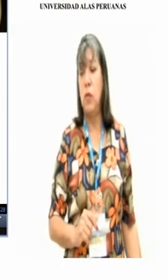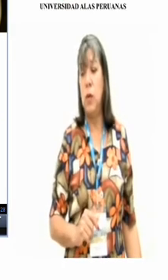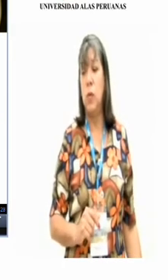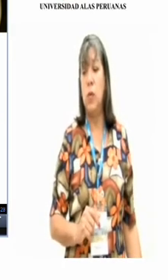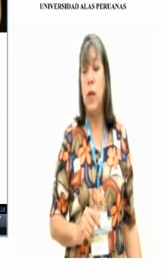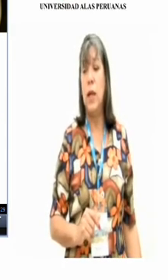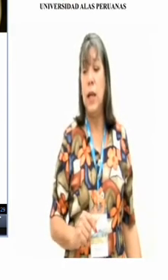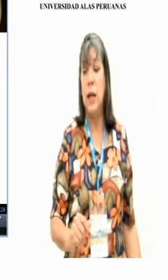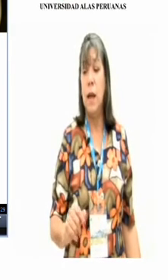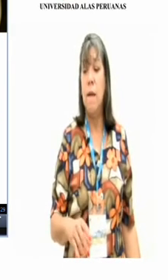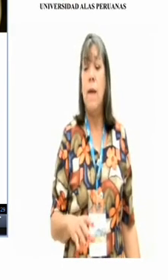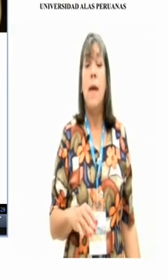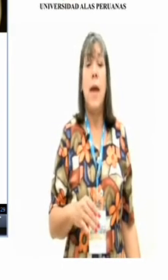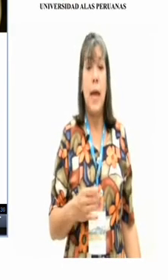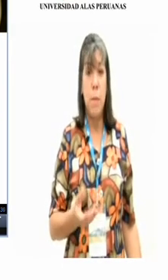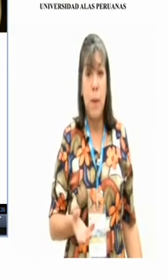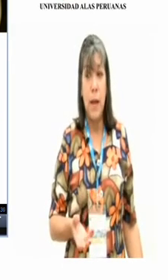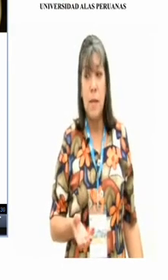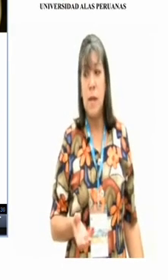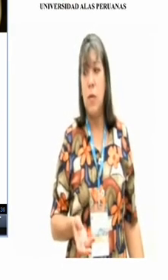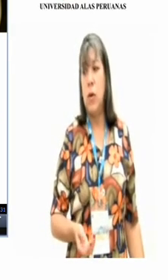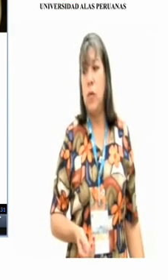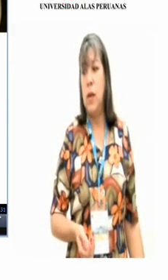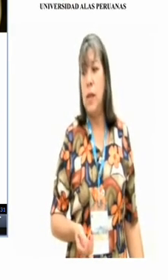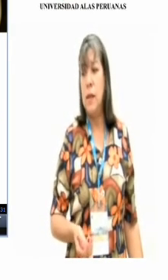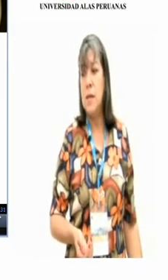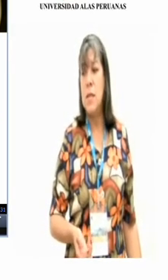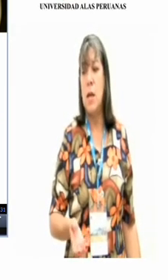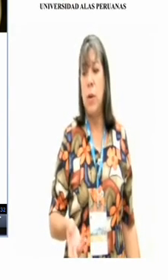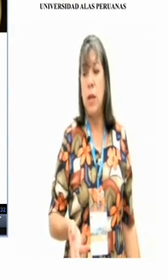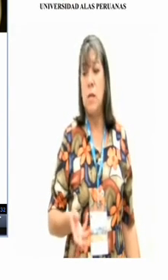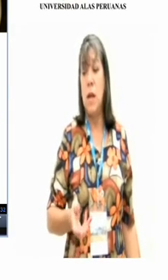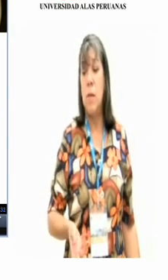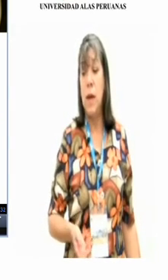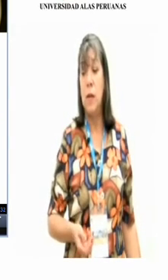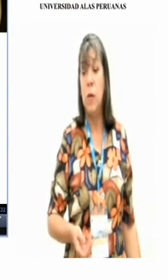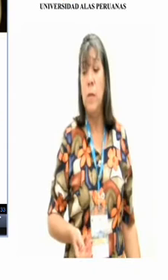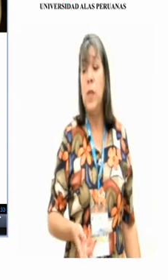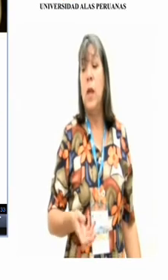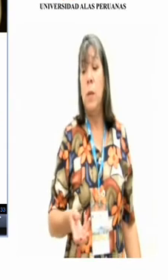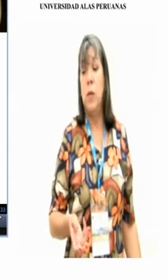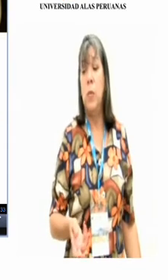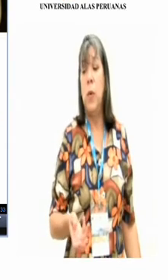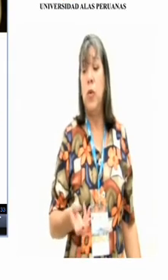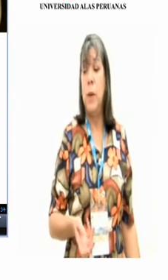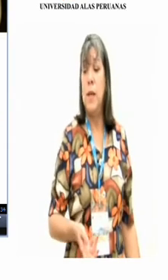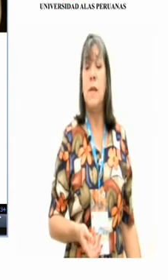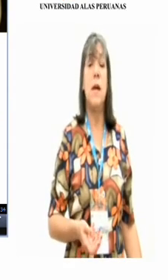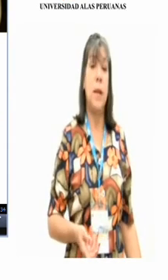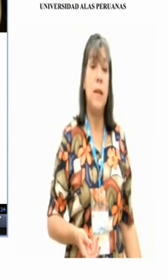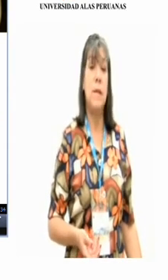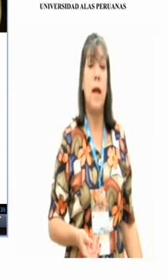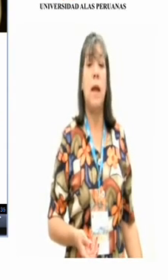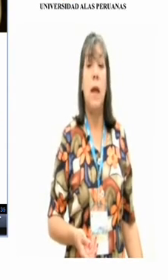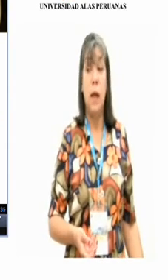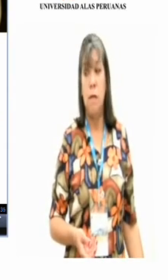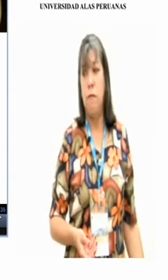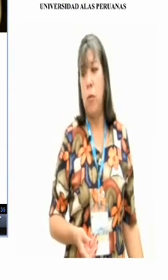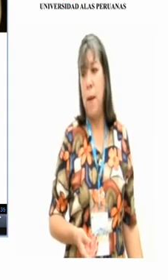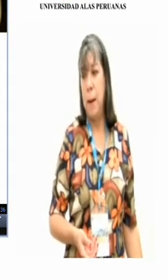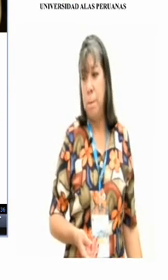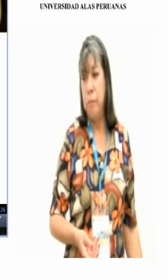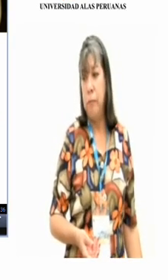de distribución de cursos en línea, en experiencias de educación a distancia y aprendizaje abierto, y por supuesto, experiencias en